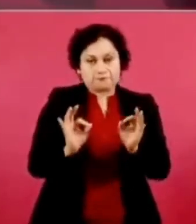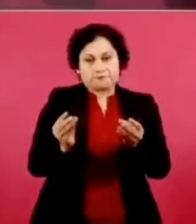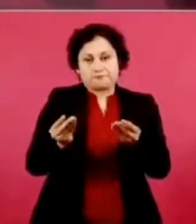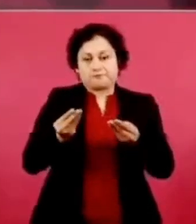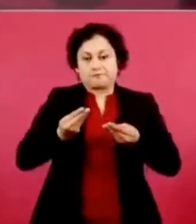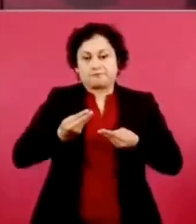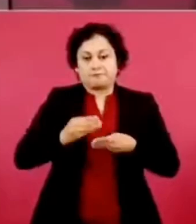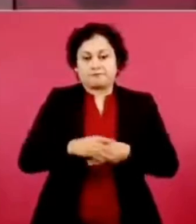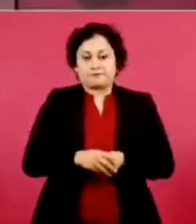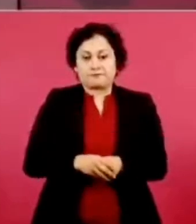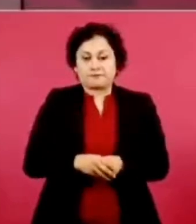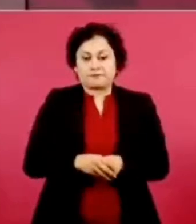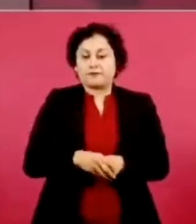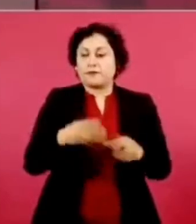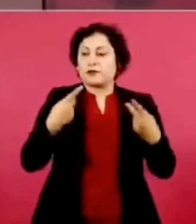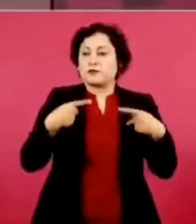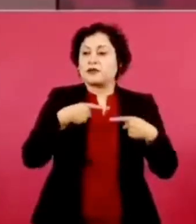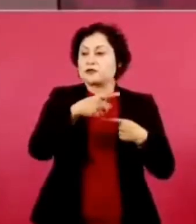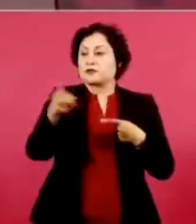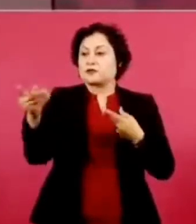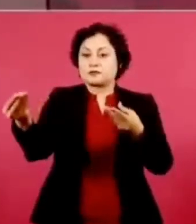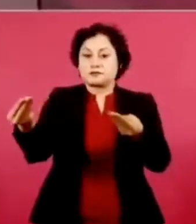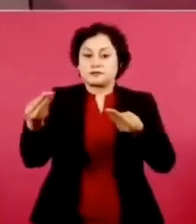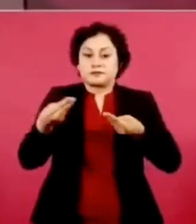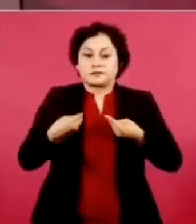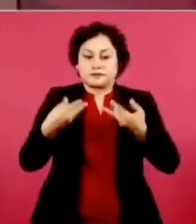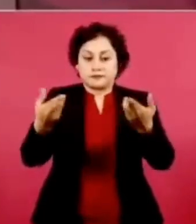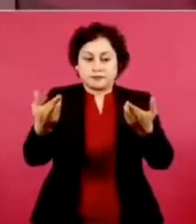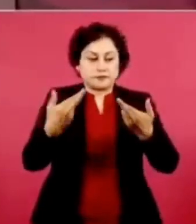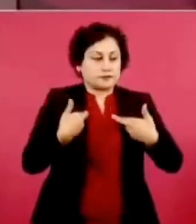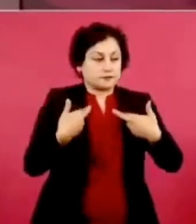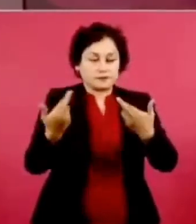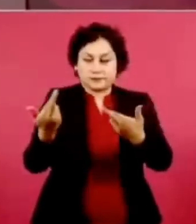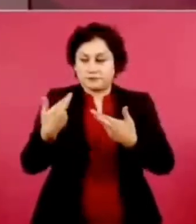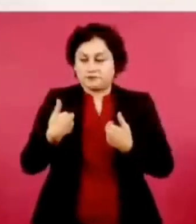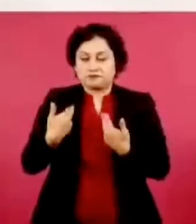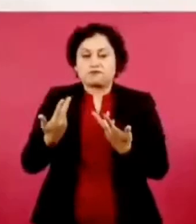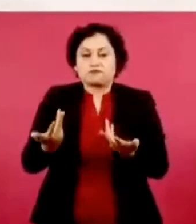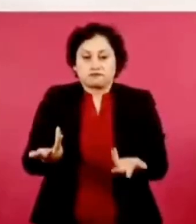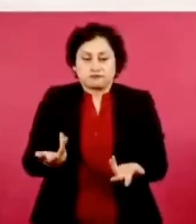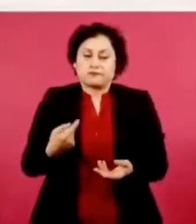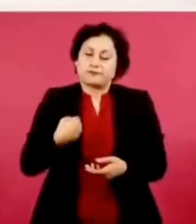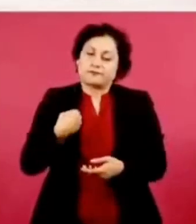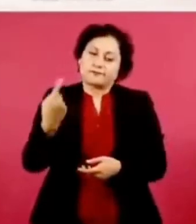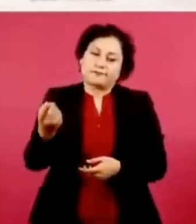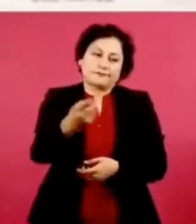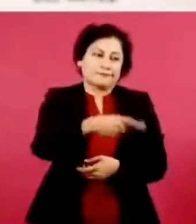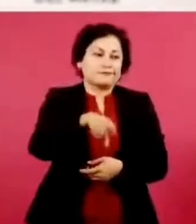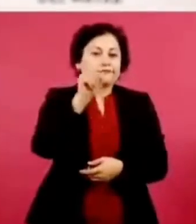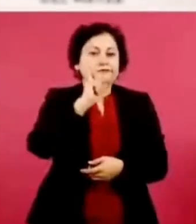de los que me da la gente, las señoras que las quiero mucho.